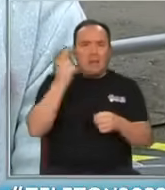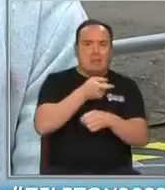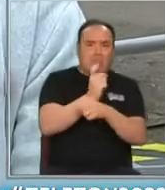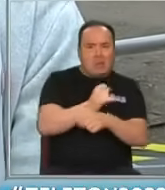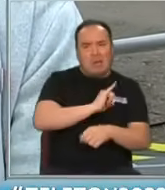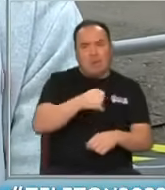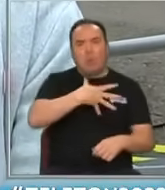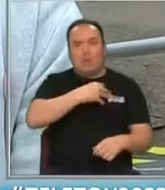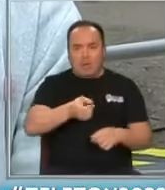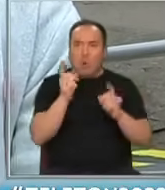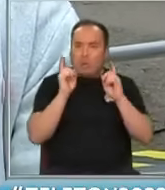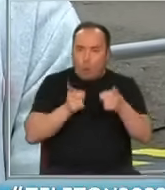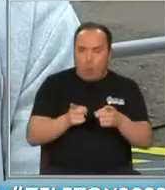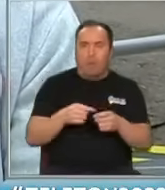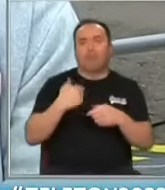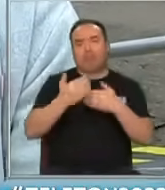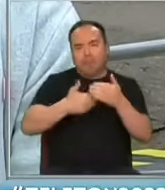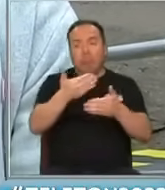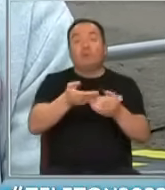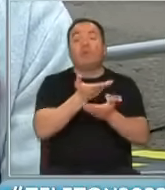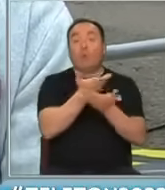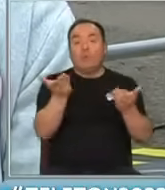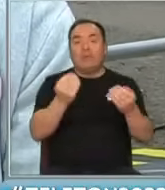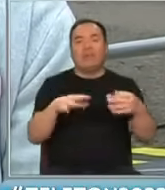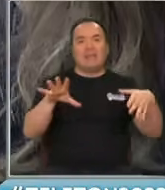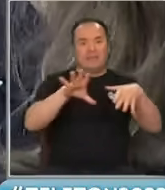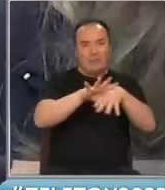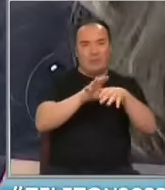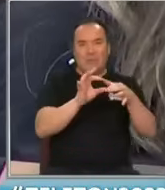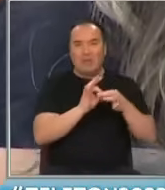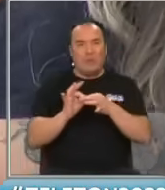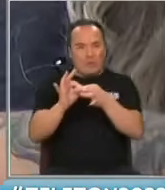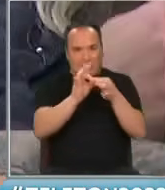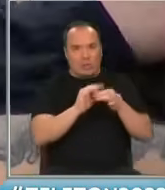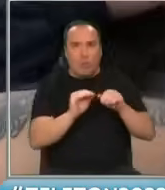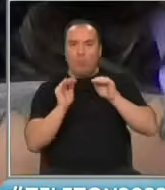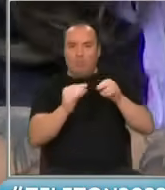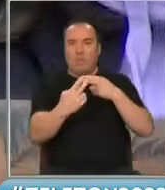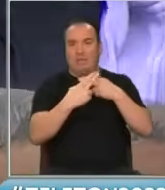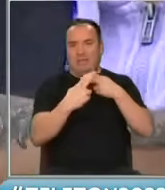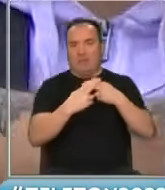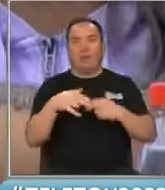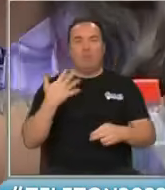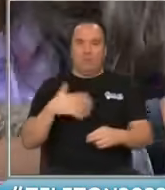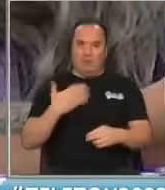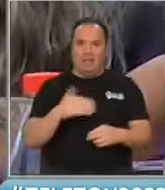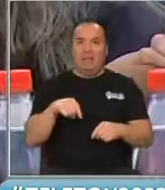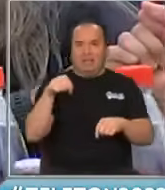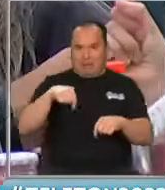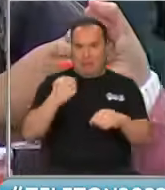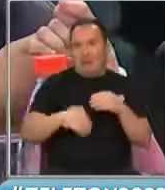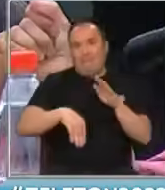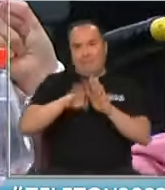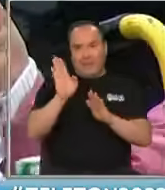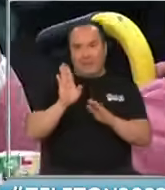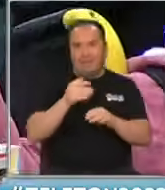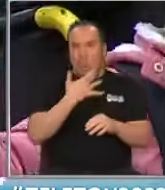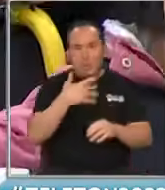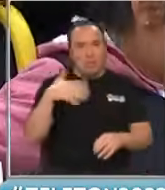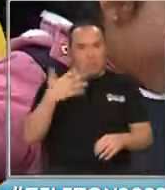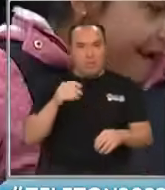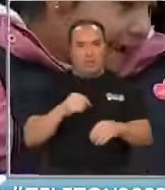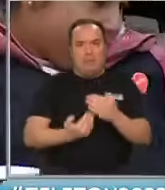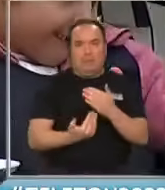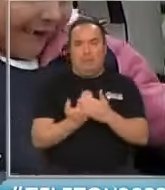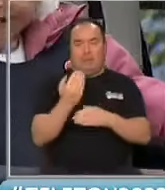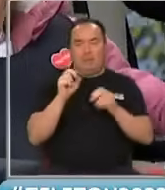rubro de la pesca. Entonces ustedes que se unan para la Teletón es súper importante, sobre todo en esta desayunatón, que tan importante es levantarse con